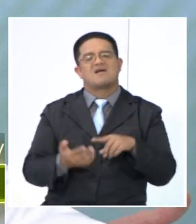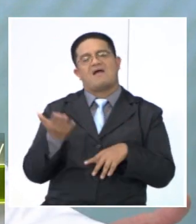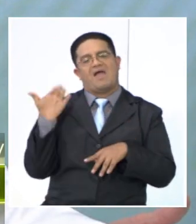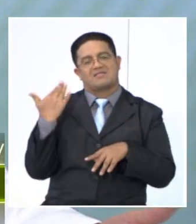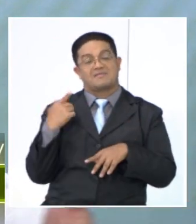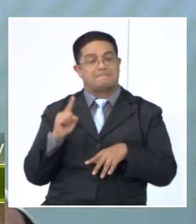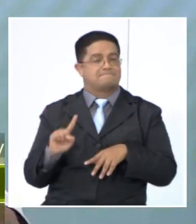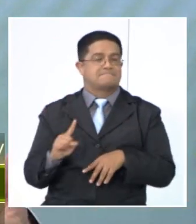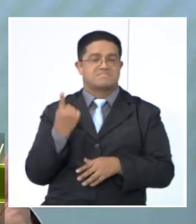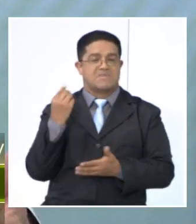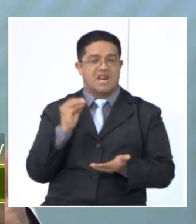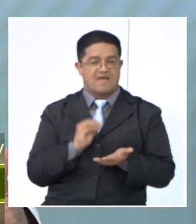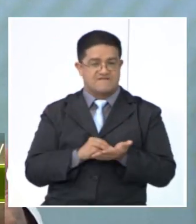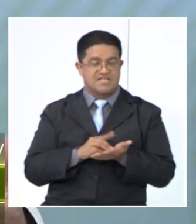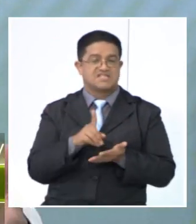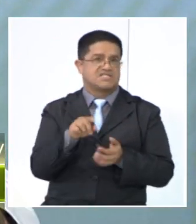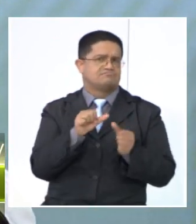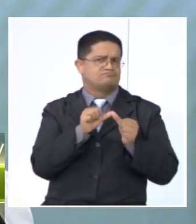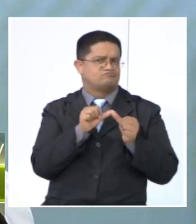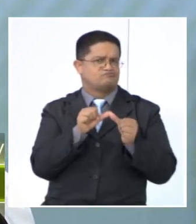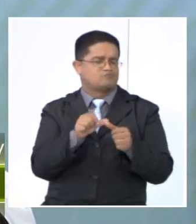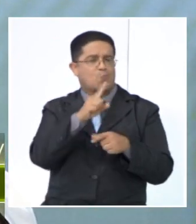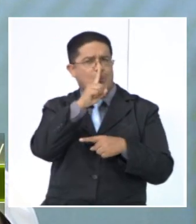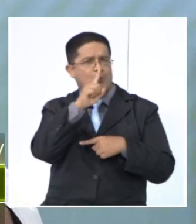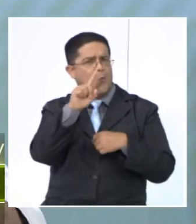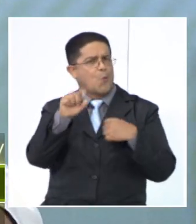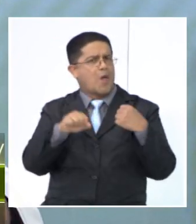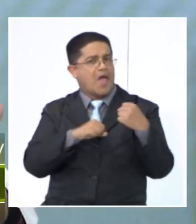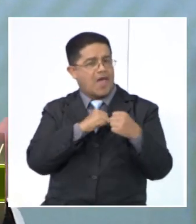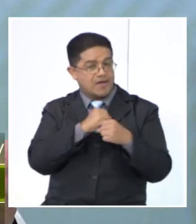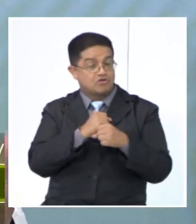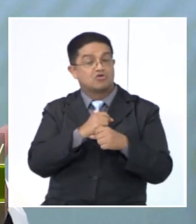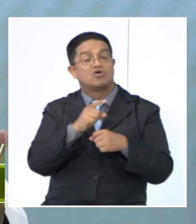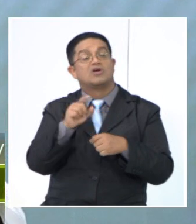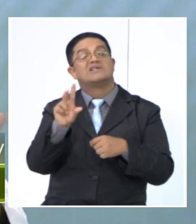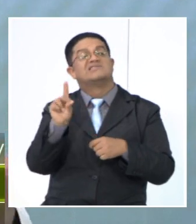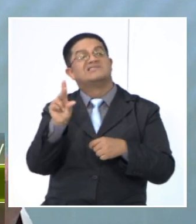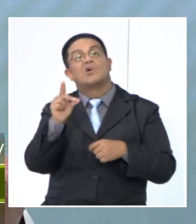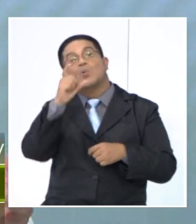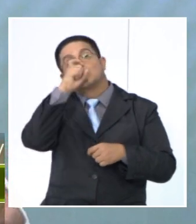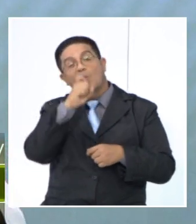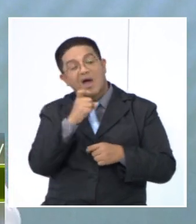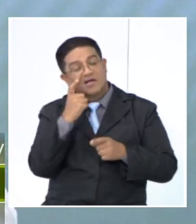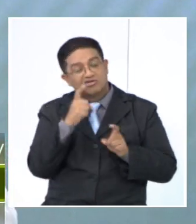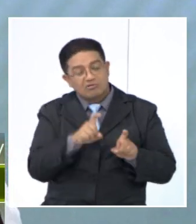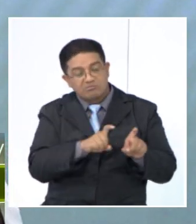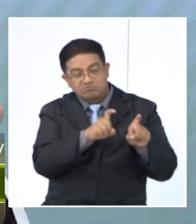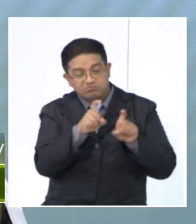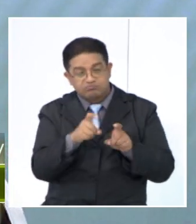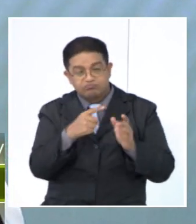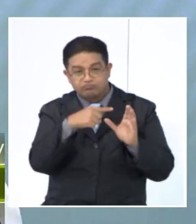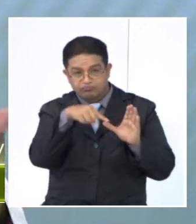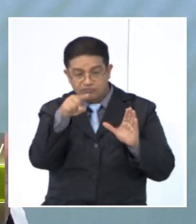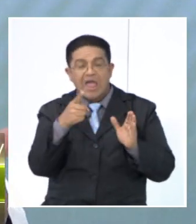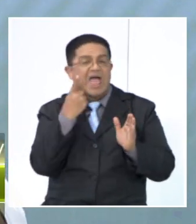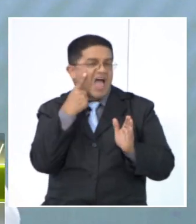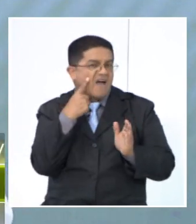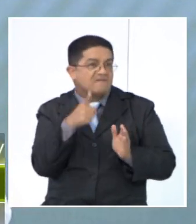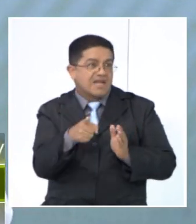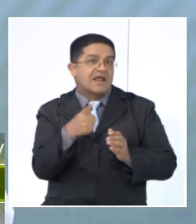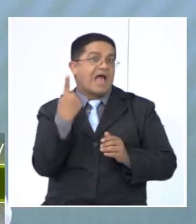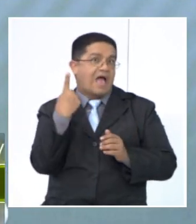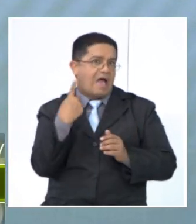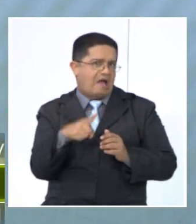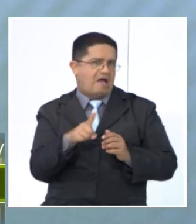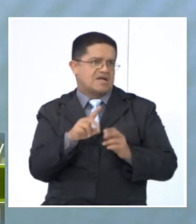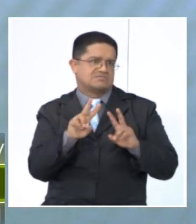la primera vez. Y eso se mantiene durante un año, al año siguiente se vuelven a ver los estudios y realmente el cambio realmente es